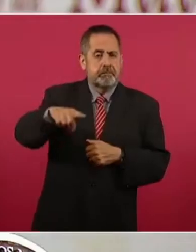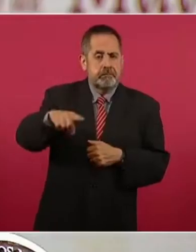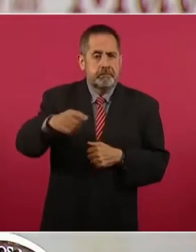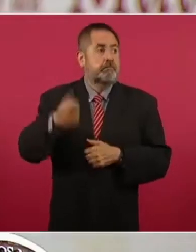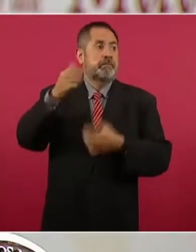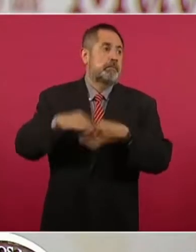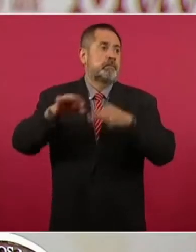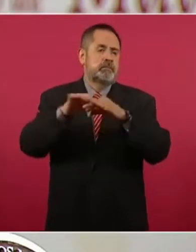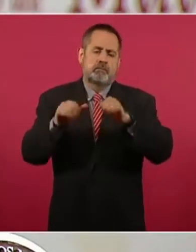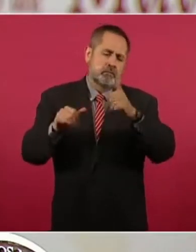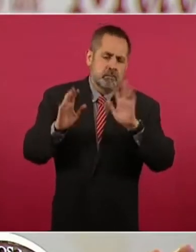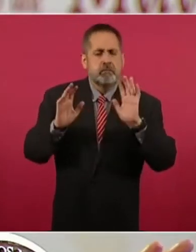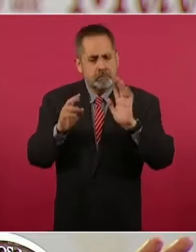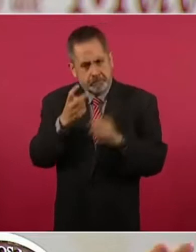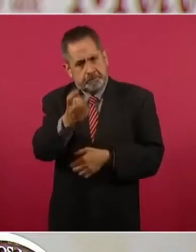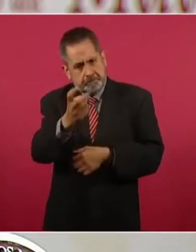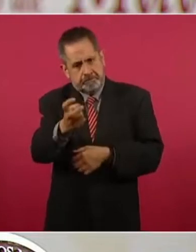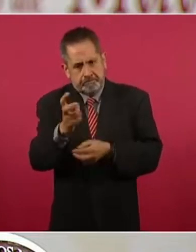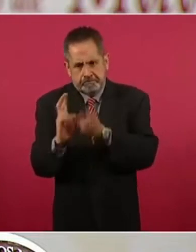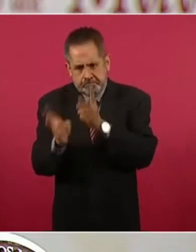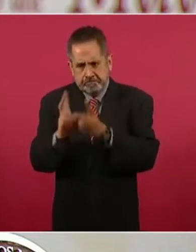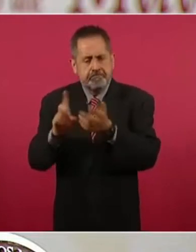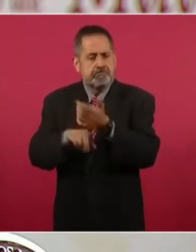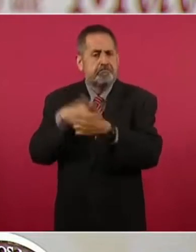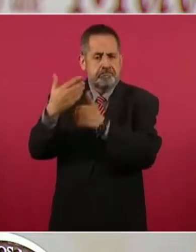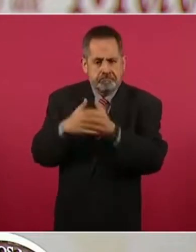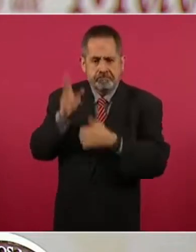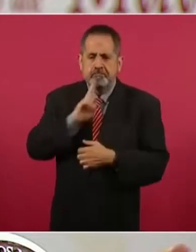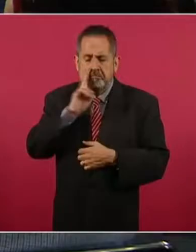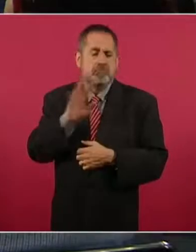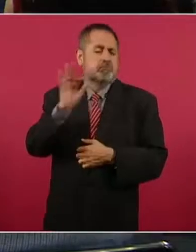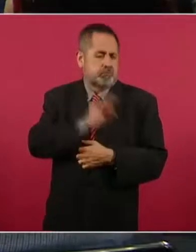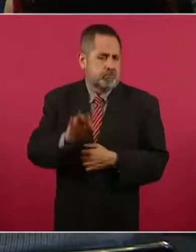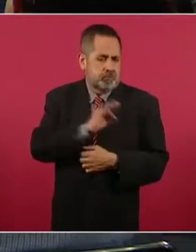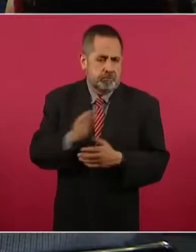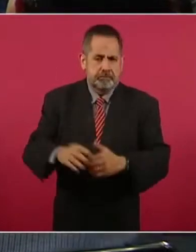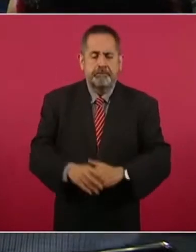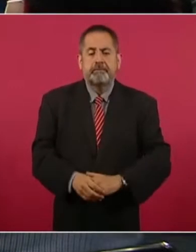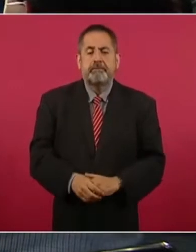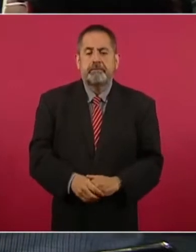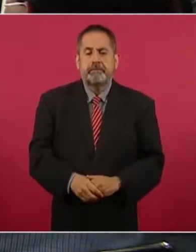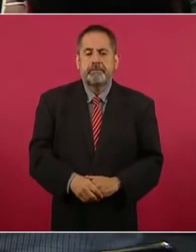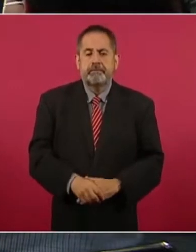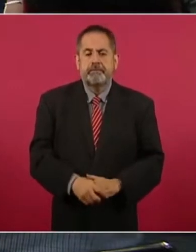sido prioritarios en la agenda legislativa, pero está también ahí como un tema pendiente.